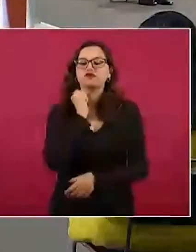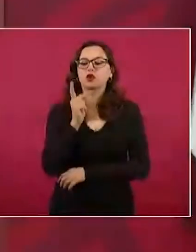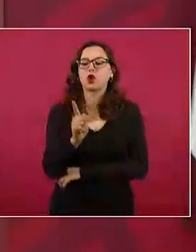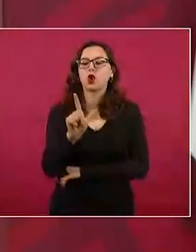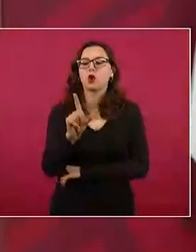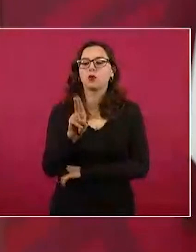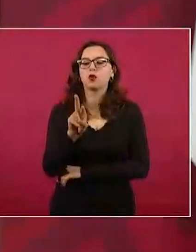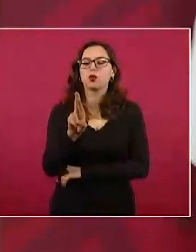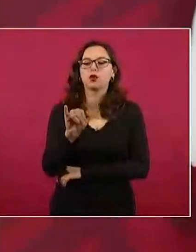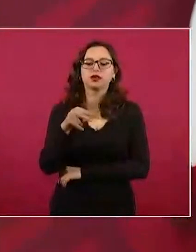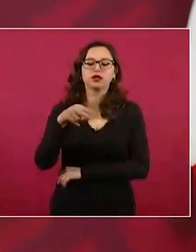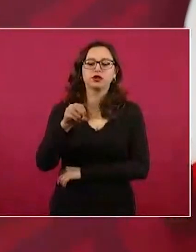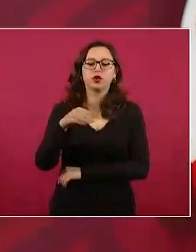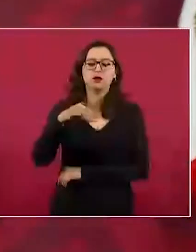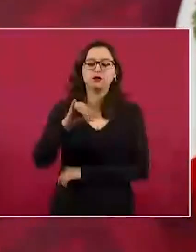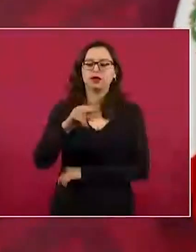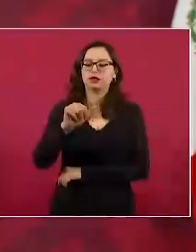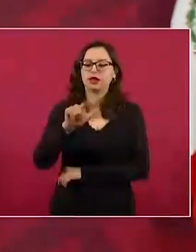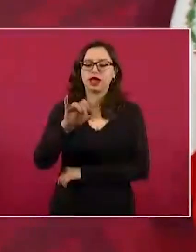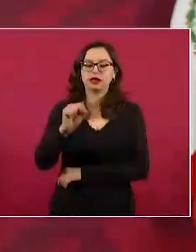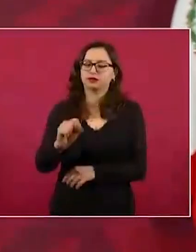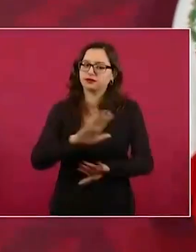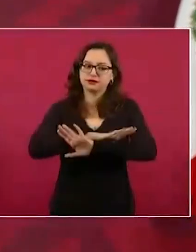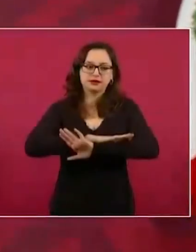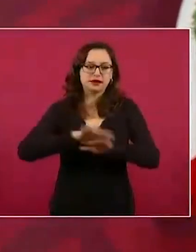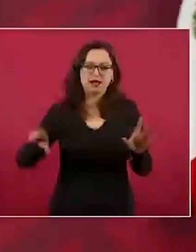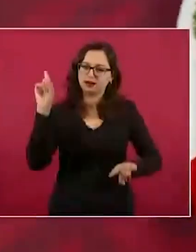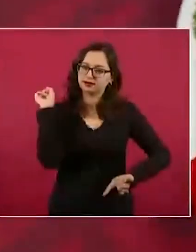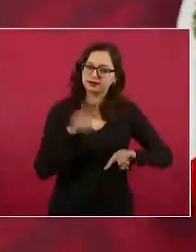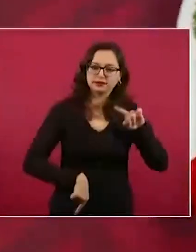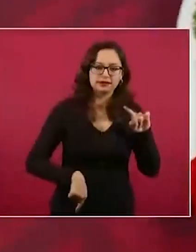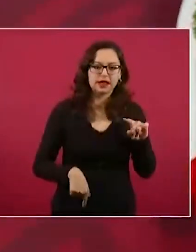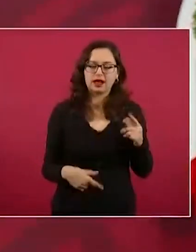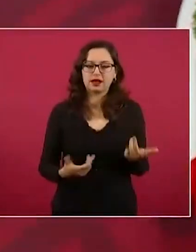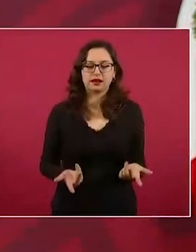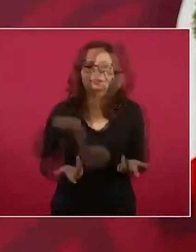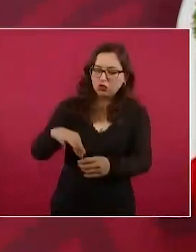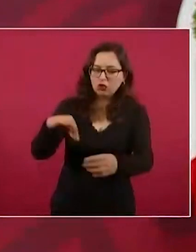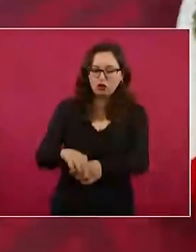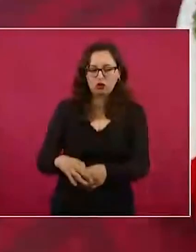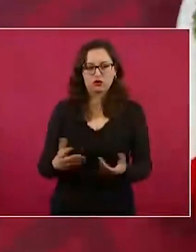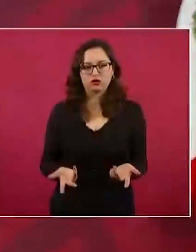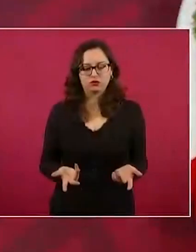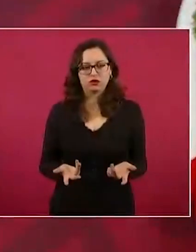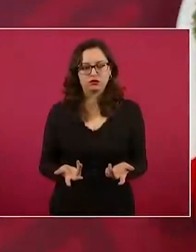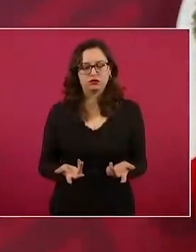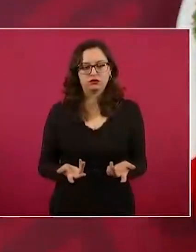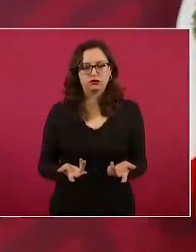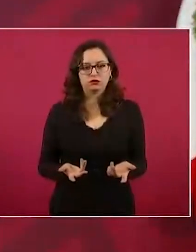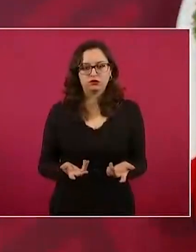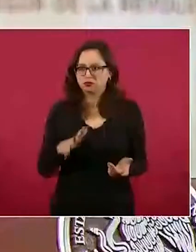que todos los que representen al pueblo sean electos